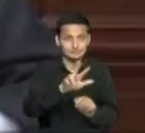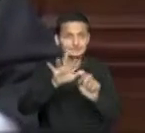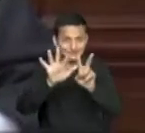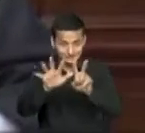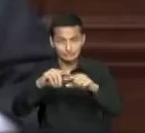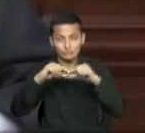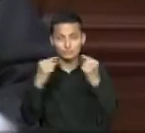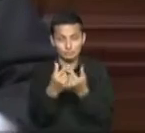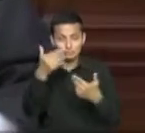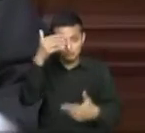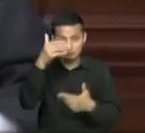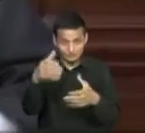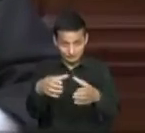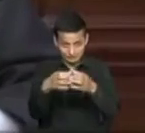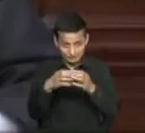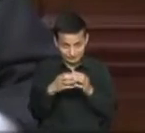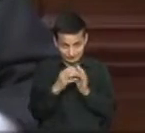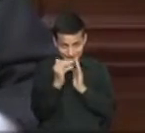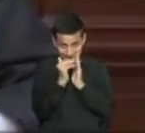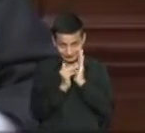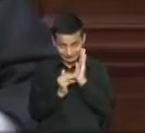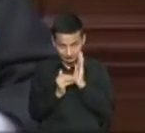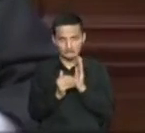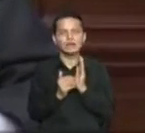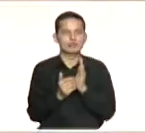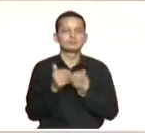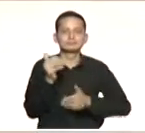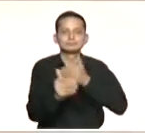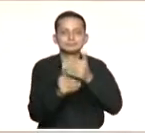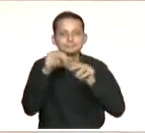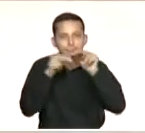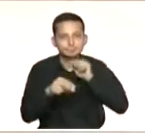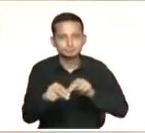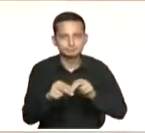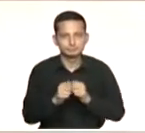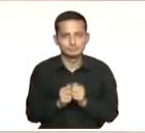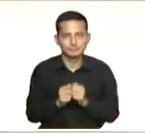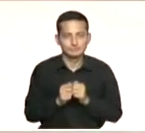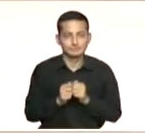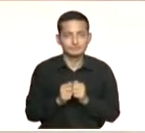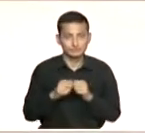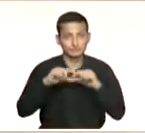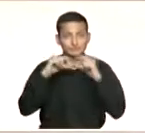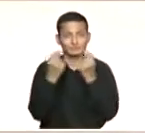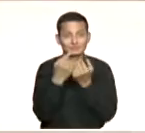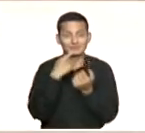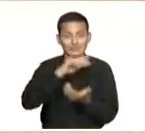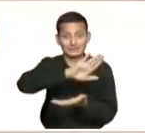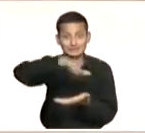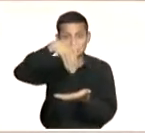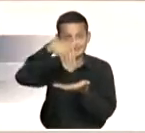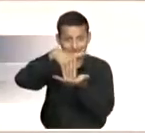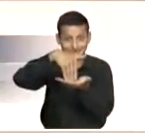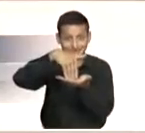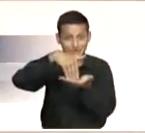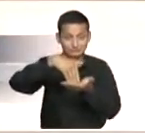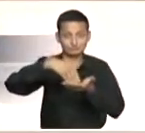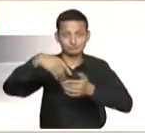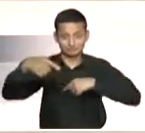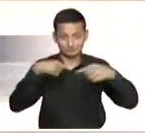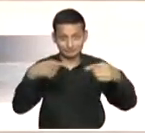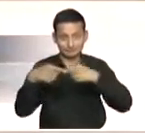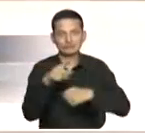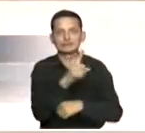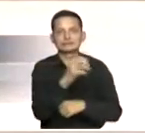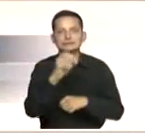que al momento se encuentran en este proceso de validación. En el denominado centro de mando, 100 verificadores